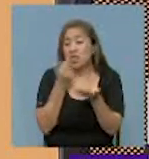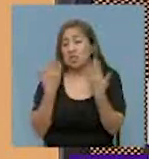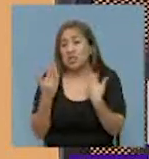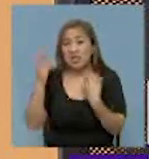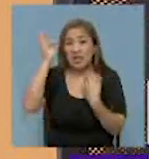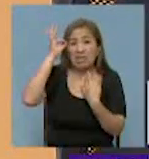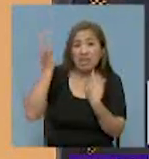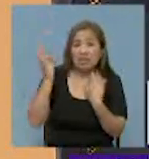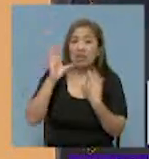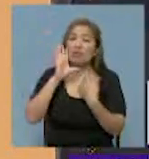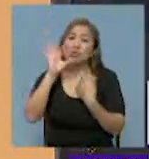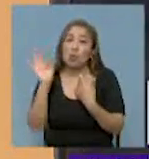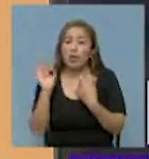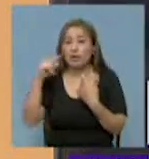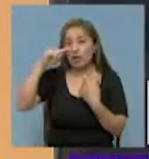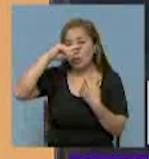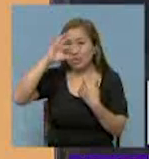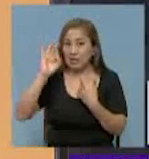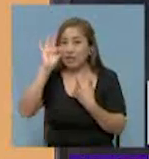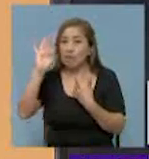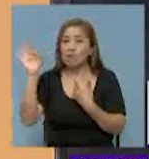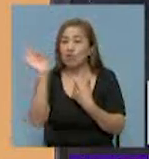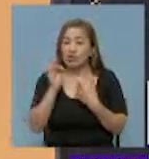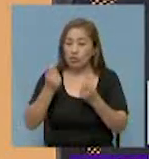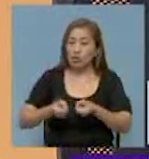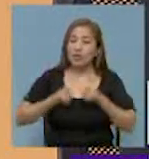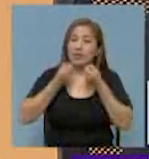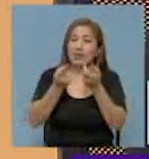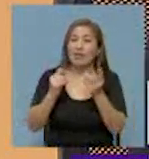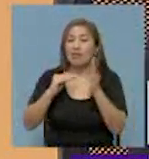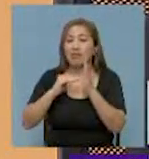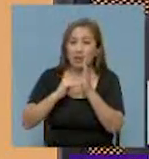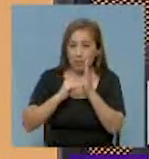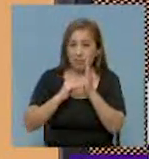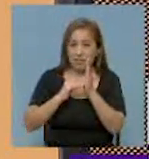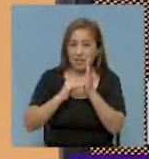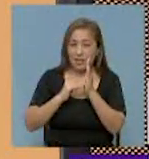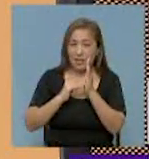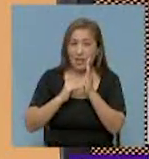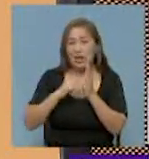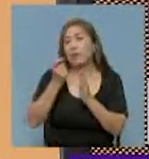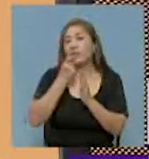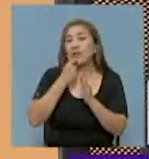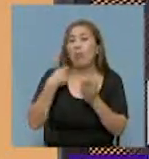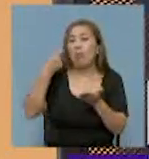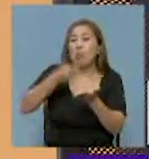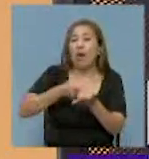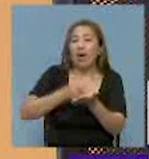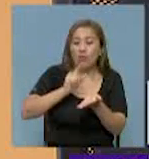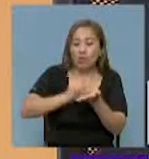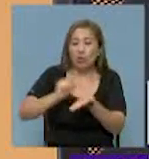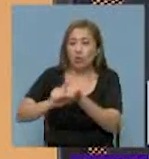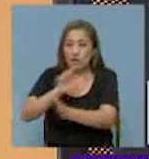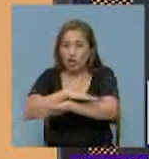30 del 50 o del 70 por ciento según cobren menos cuota o más cuota de